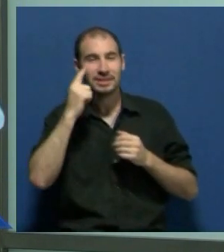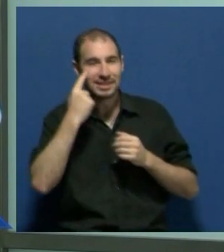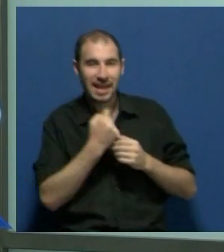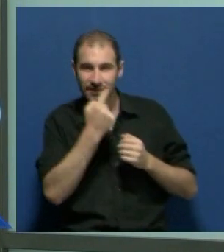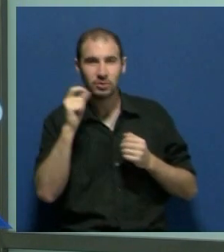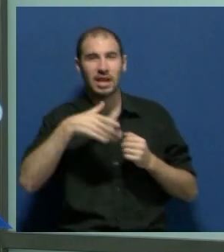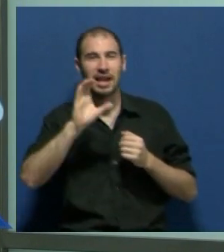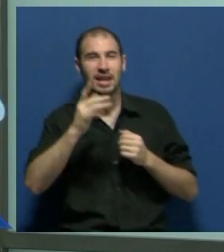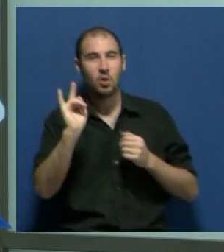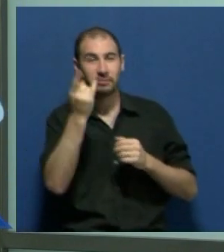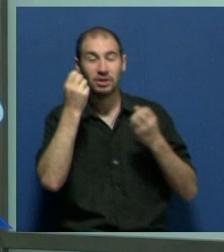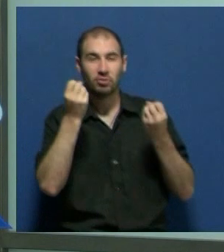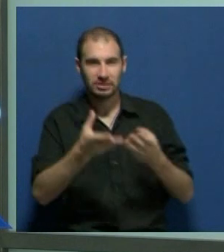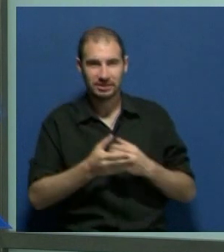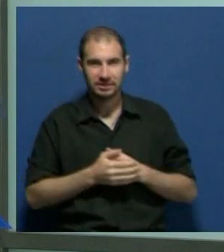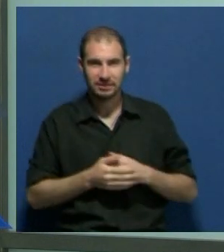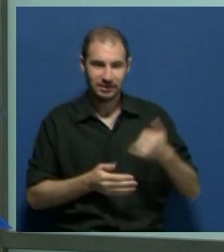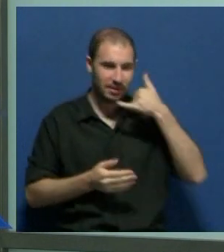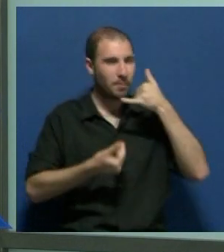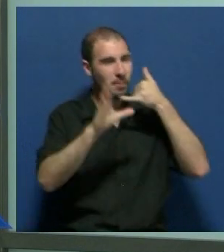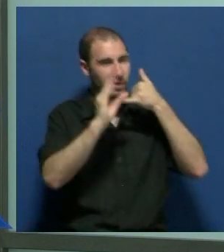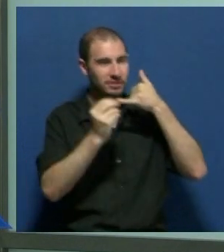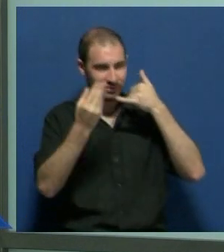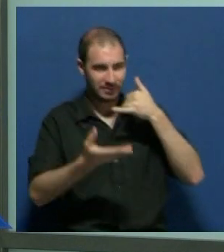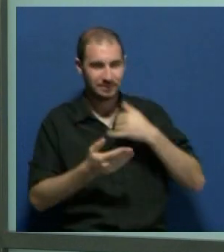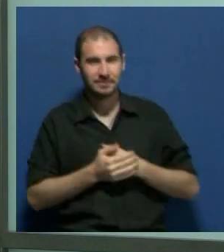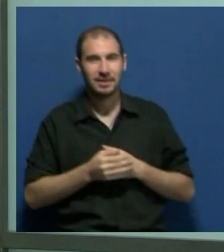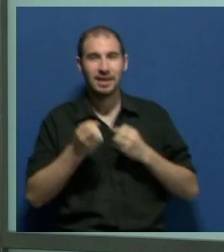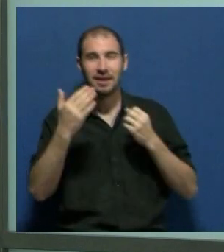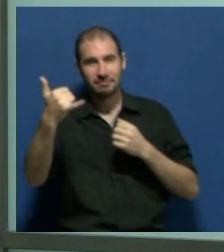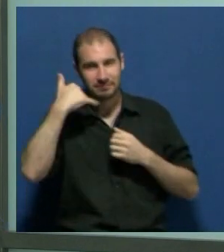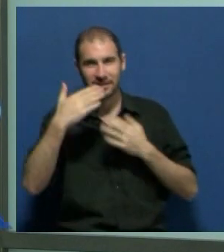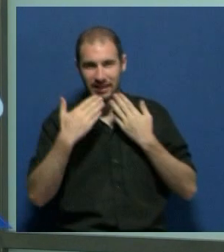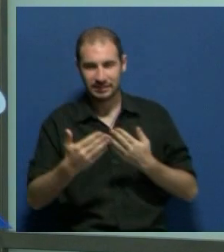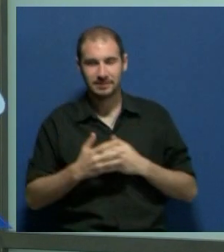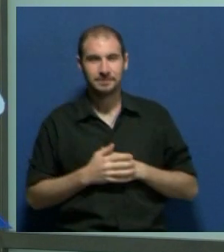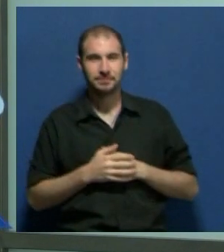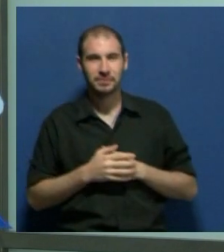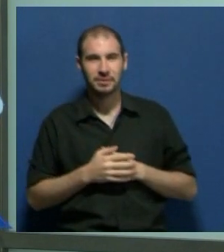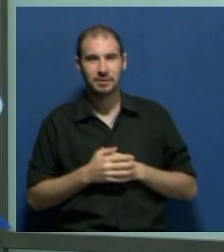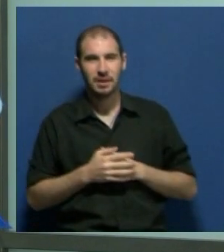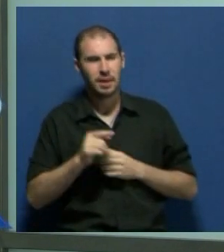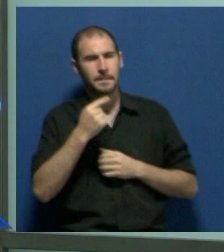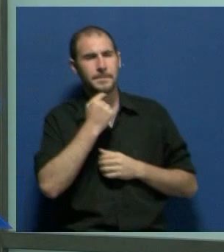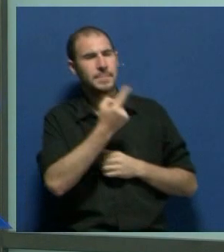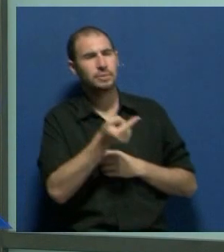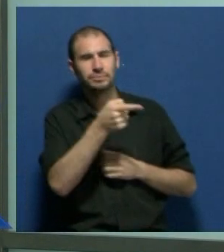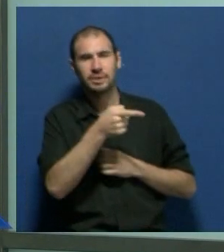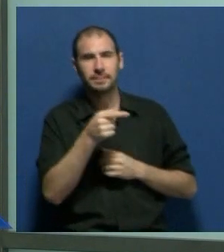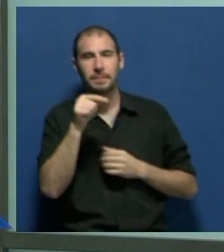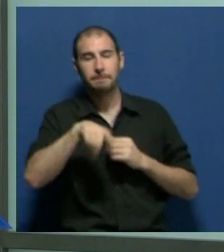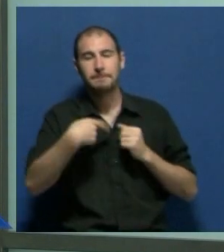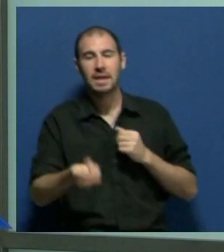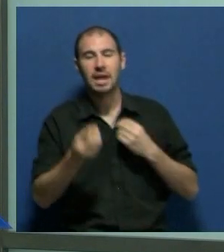Esteller en el canal de la universidad. ¿Cómo te va? ¿Qué tal? ¿Cómo andás? Muy bien, y muchas gracias por atendernos. Preguntarte cómo va a